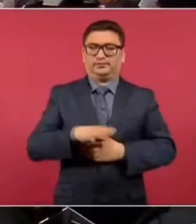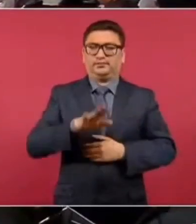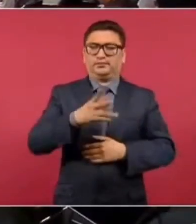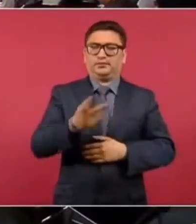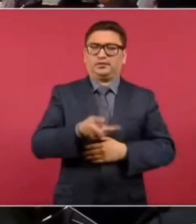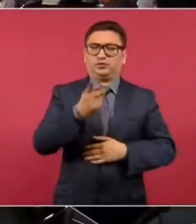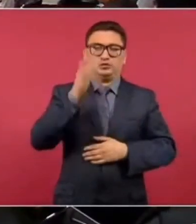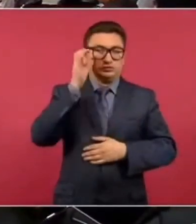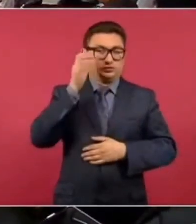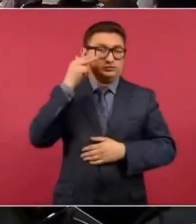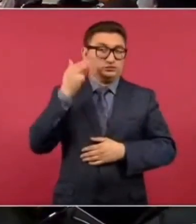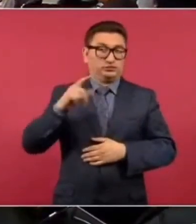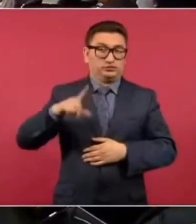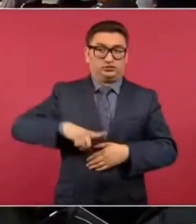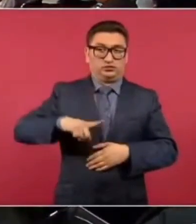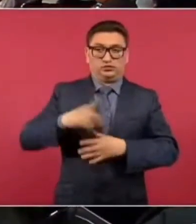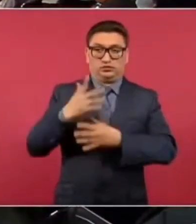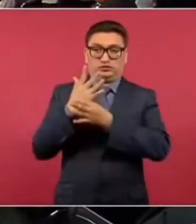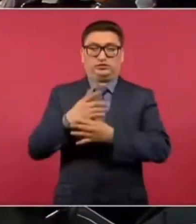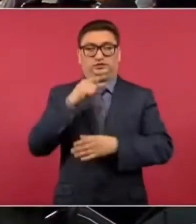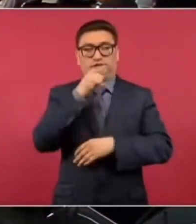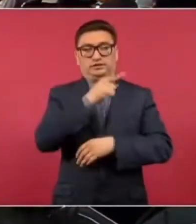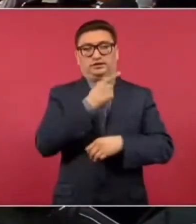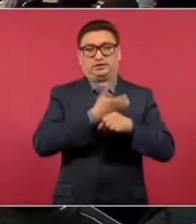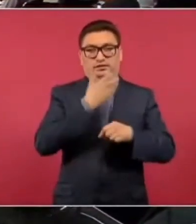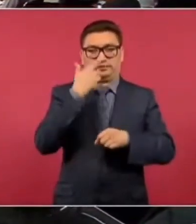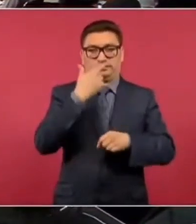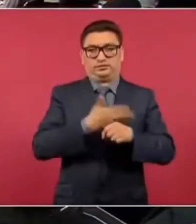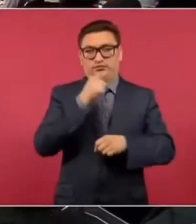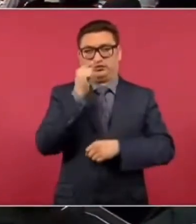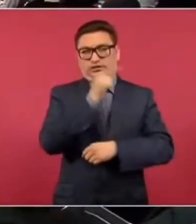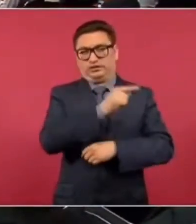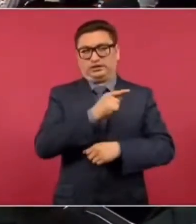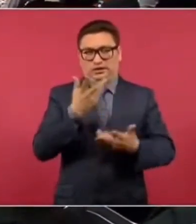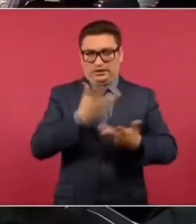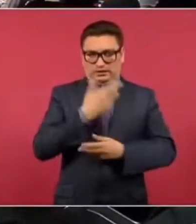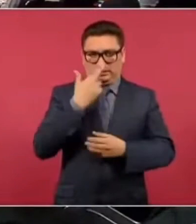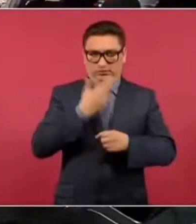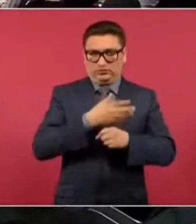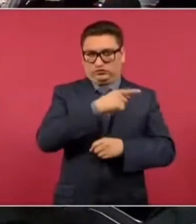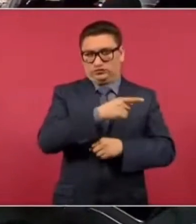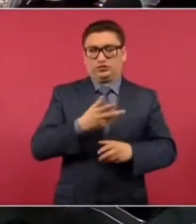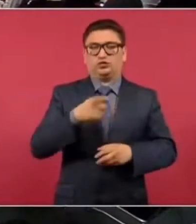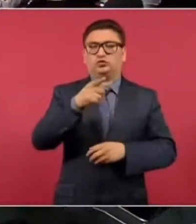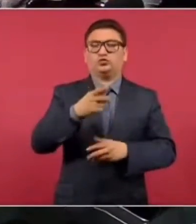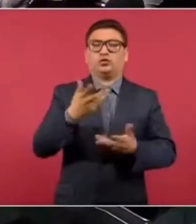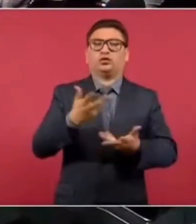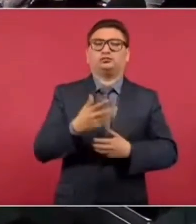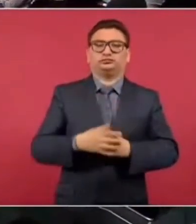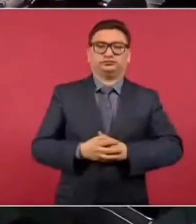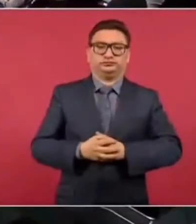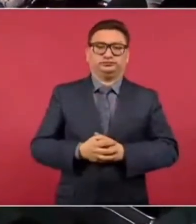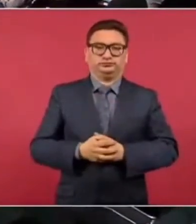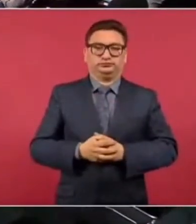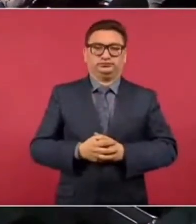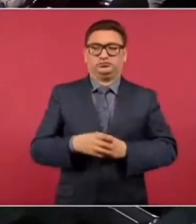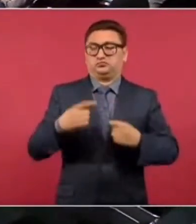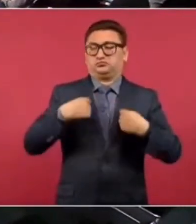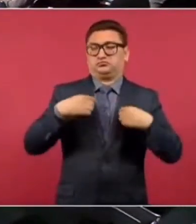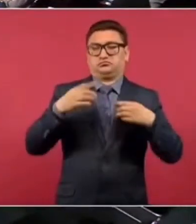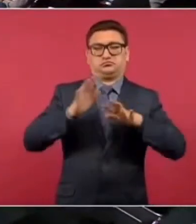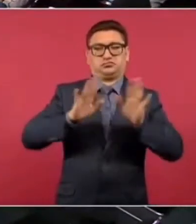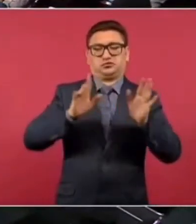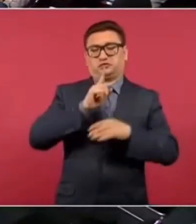El gobierno de China había llamado a que Estados Unidos se haga responsable al respecto. ¿Cuál es su posicionamiento? No, puedo